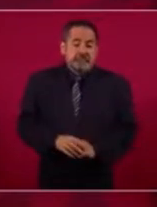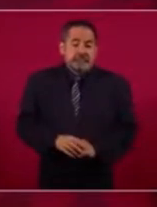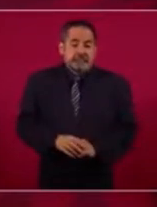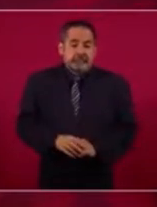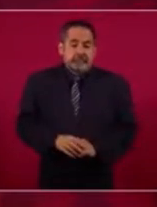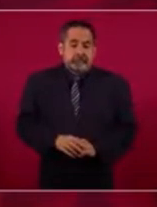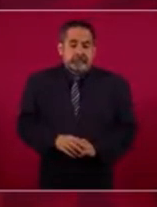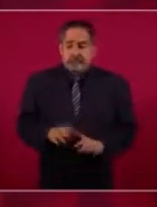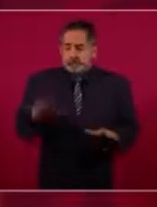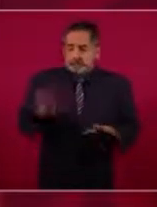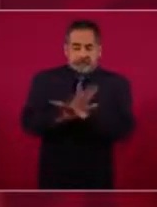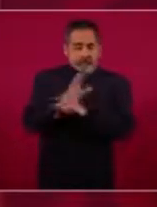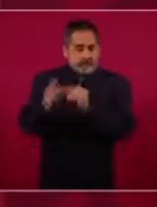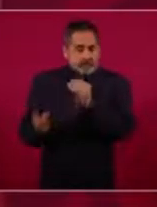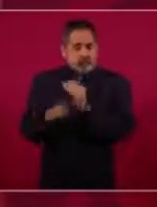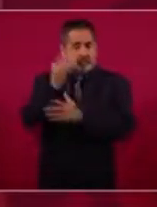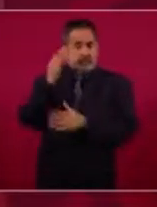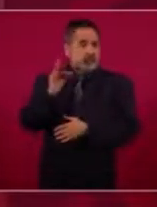Se cambia al fiscal